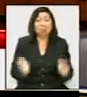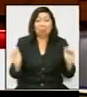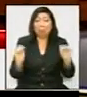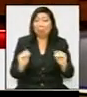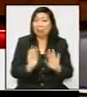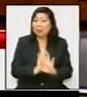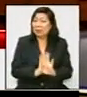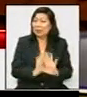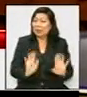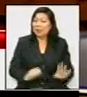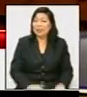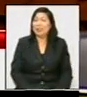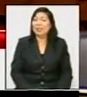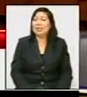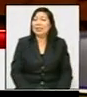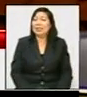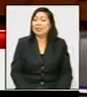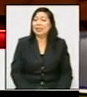propio peso.